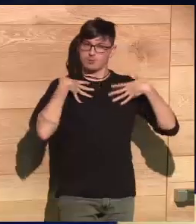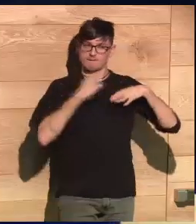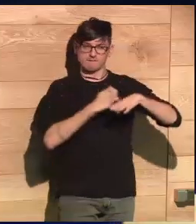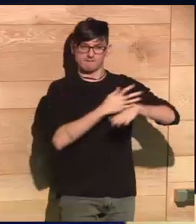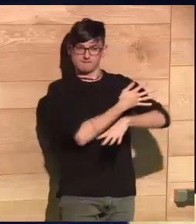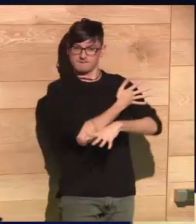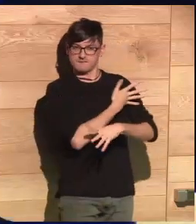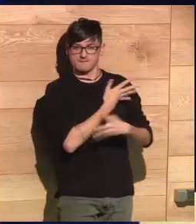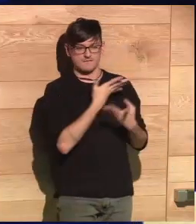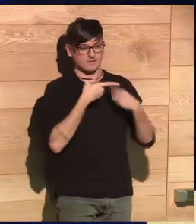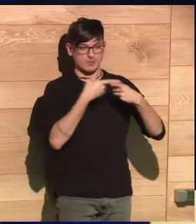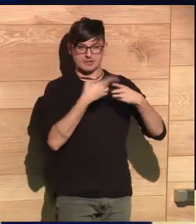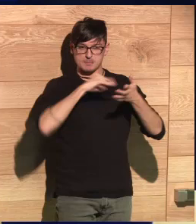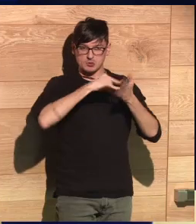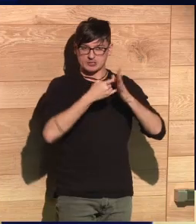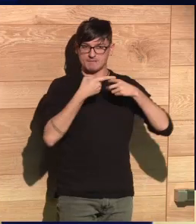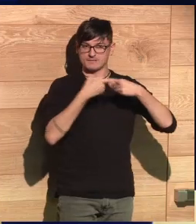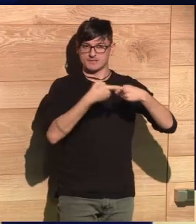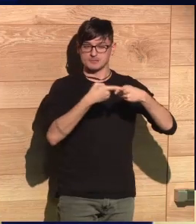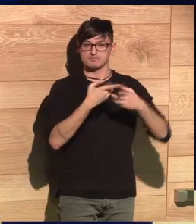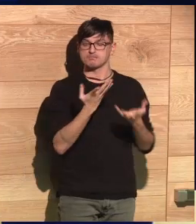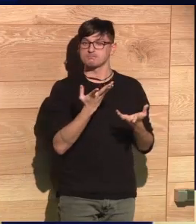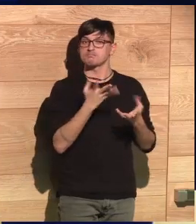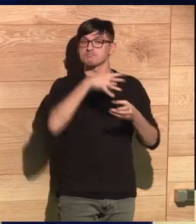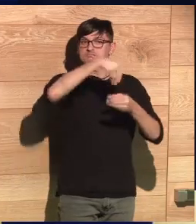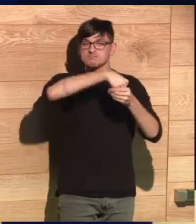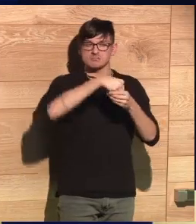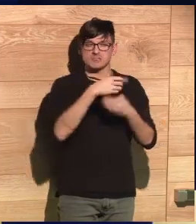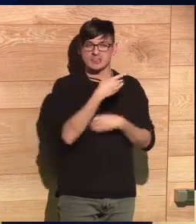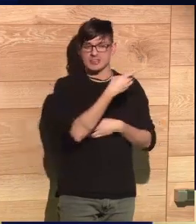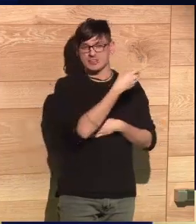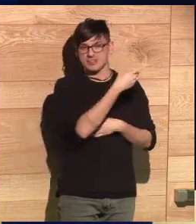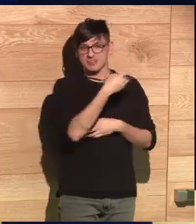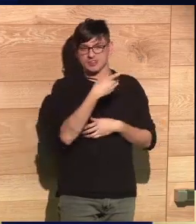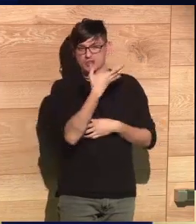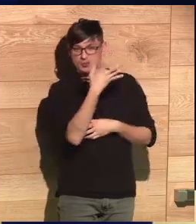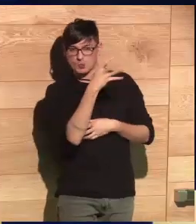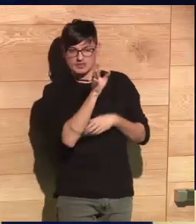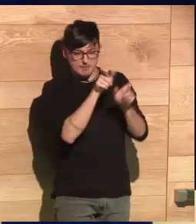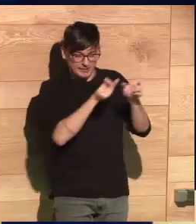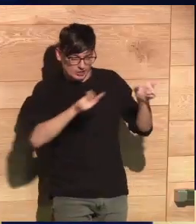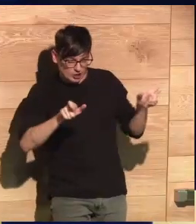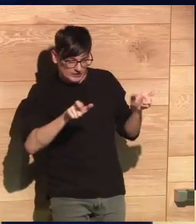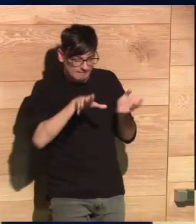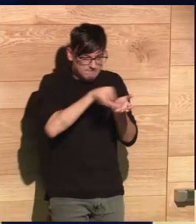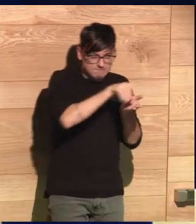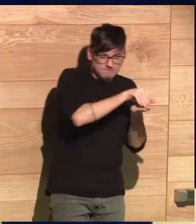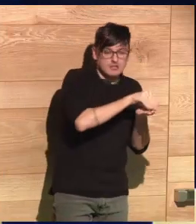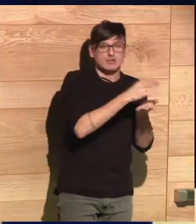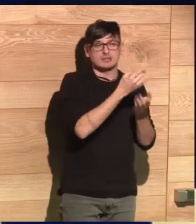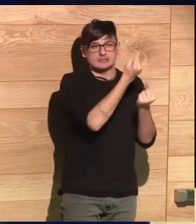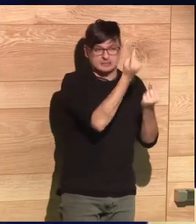este proyecto con vosotros. Está formado por 150 personas, entre escritoras,